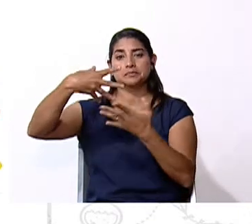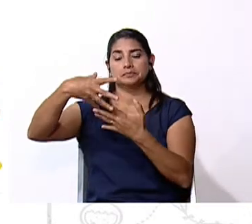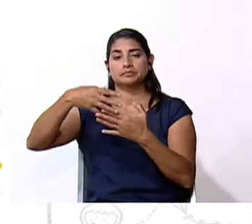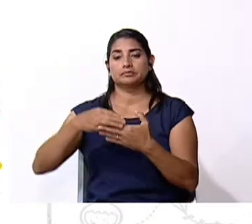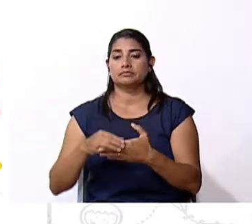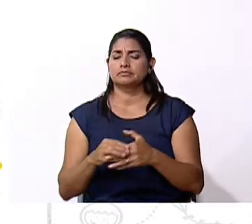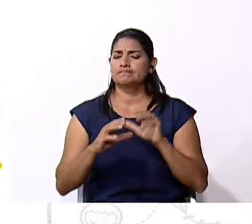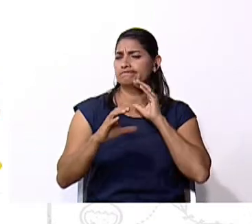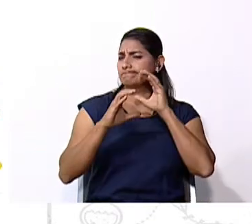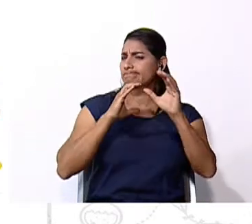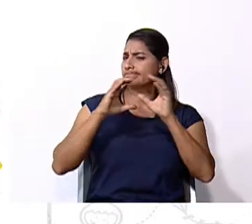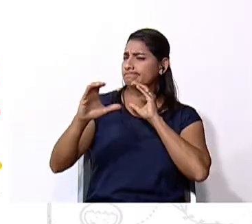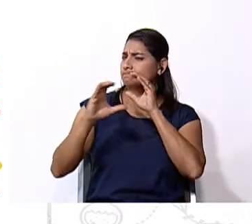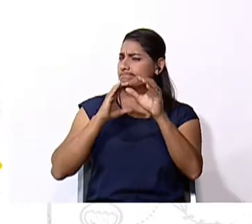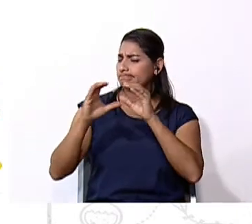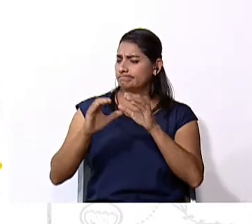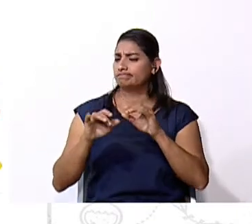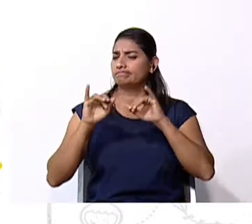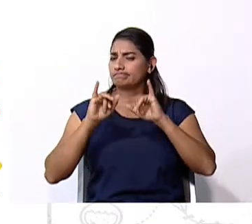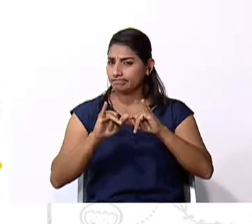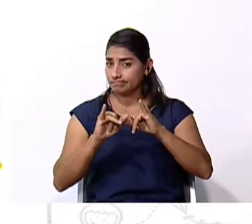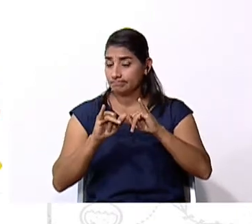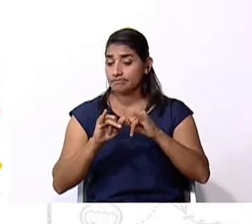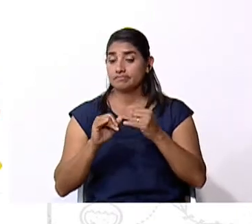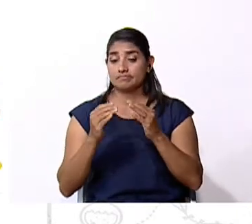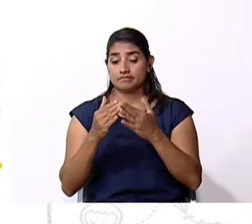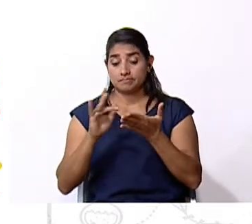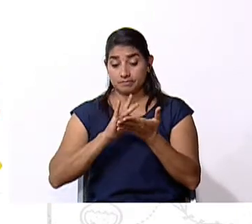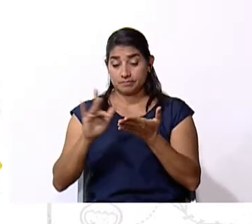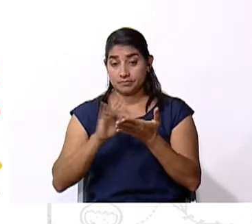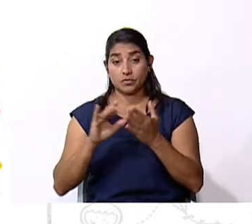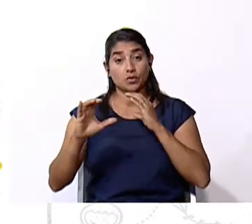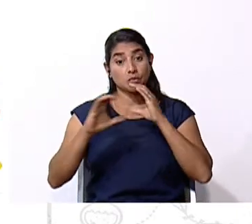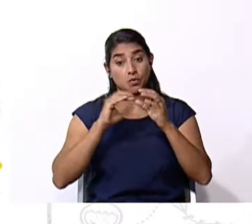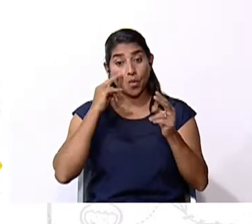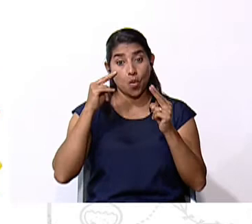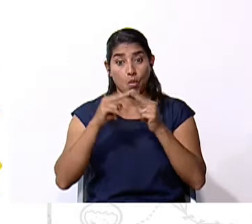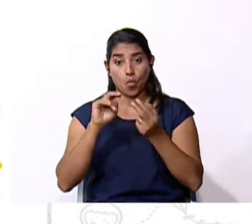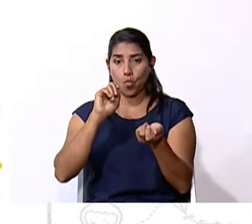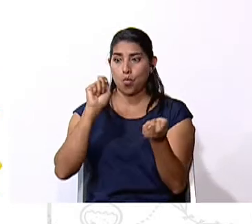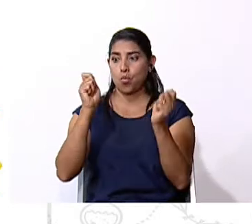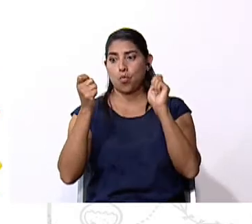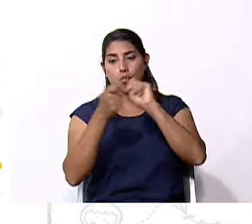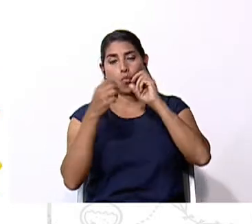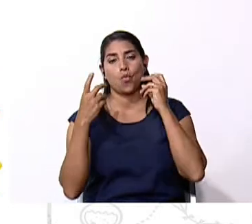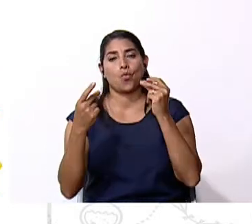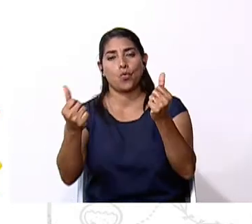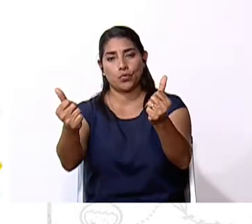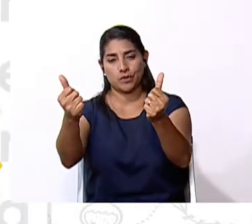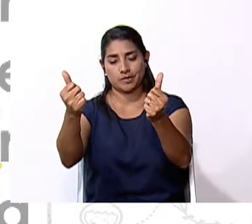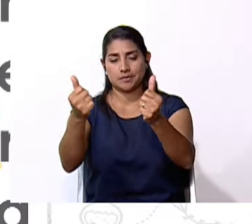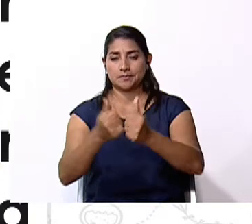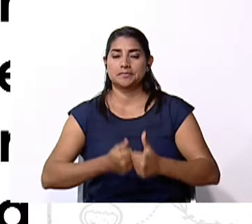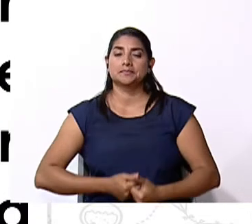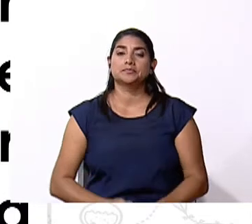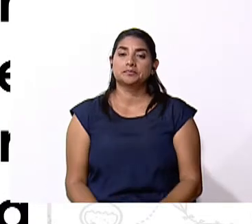La comunicación, tal y como está y como la conocemos, está cambiando rápidamente.